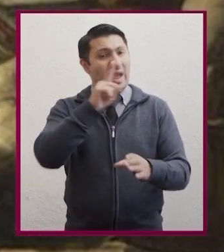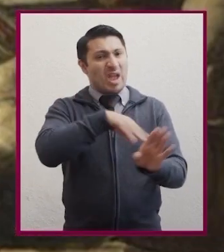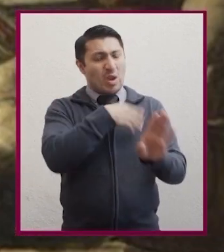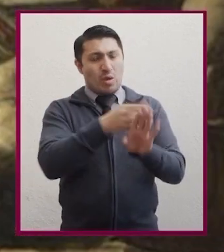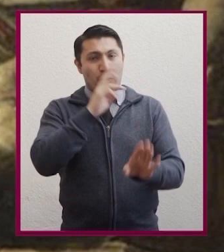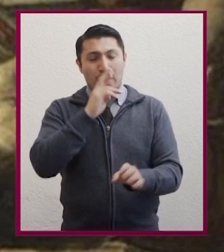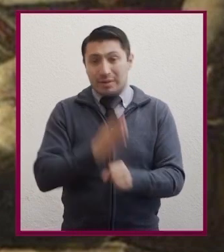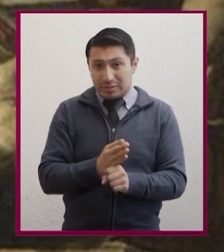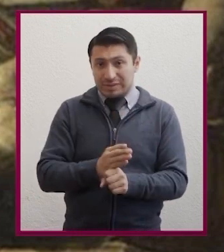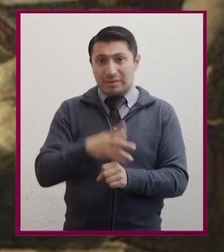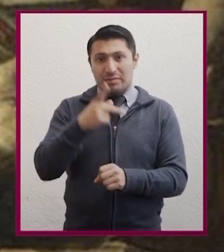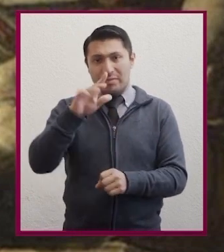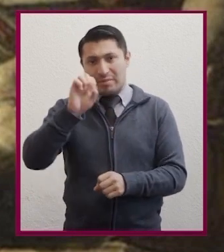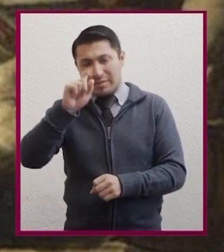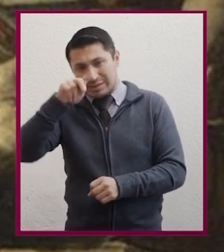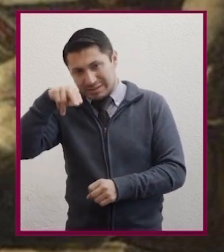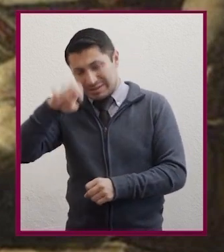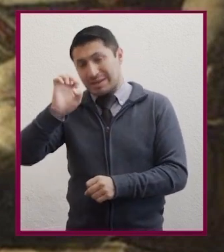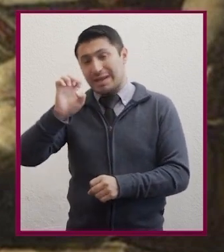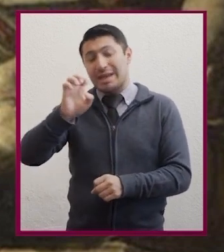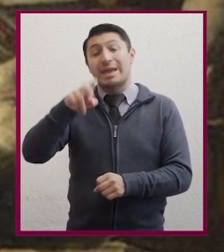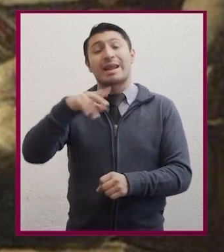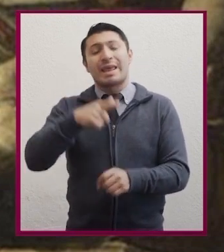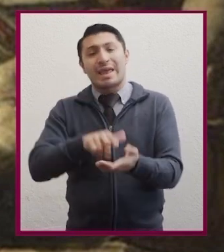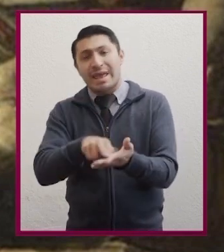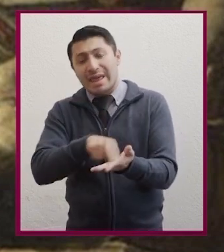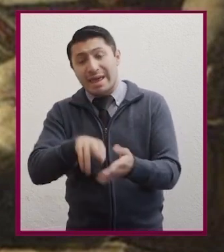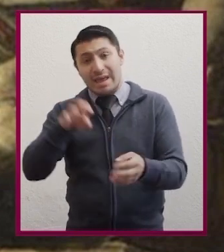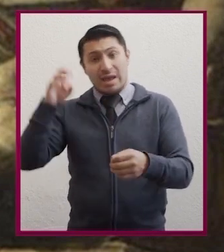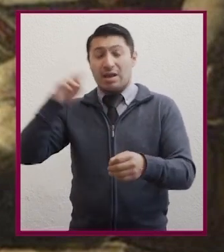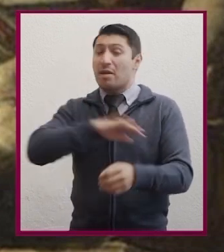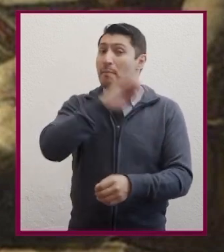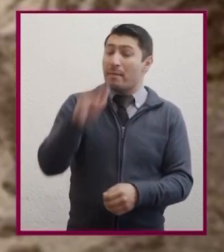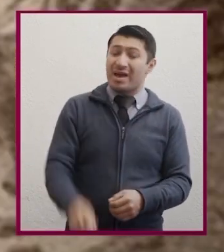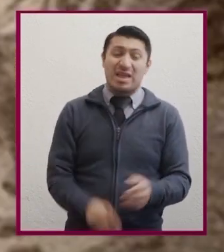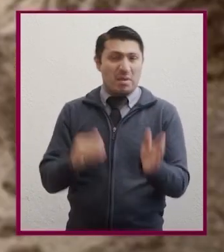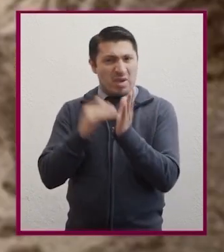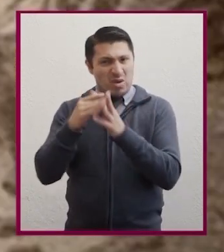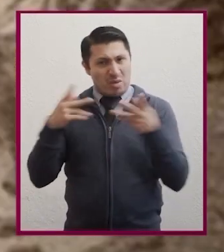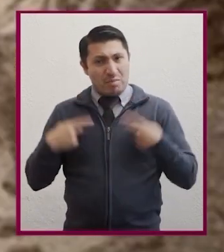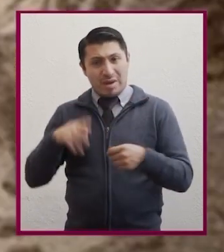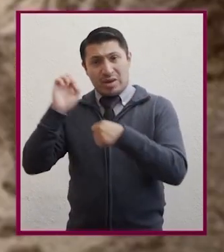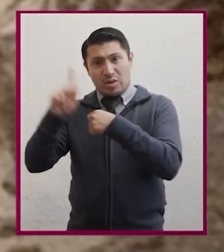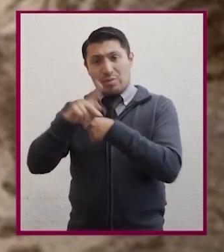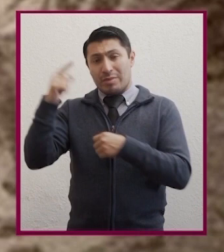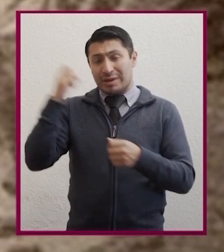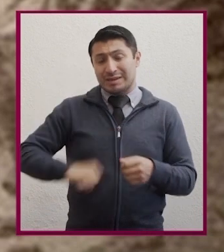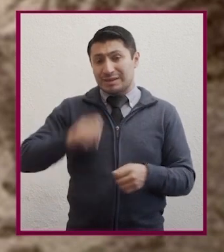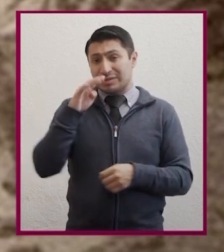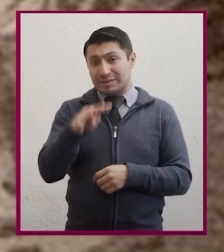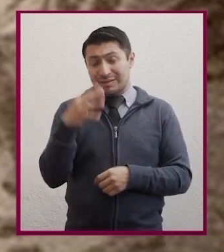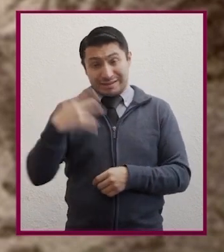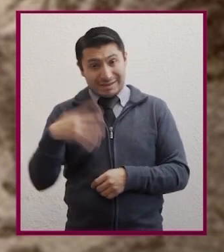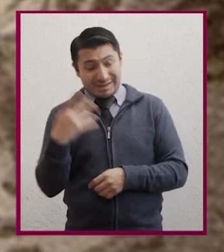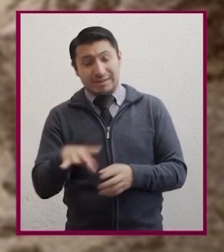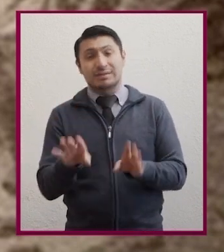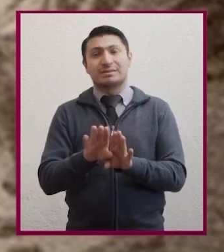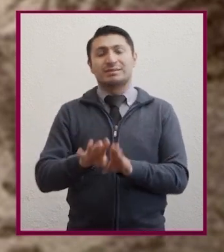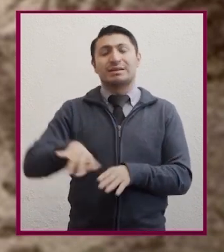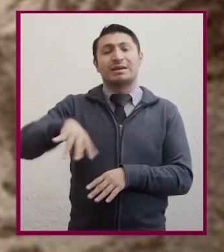la plaga que mató a millones de personas en Europa en el siglo XIV. Tras esta conocida peste negra, en el año